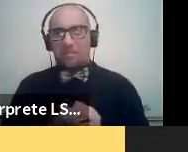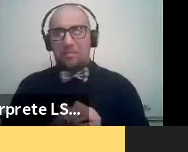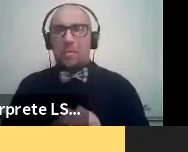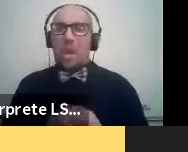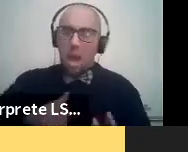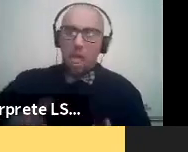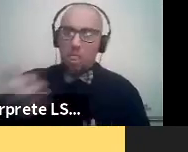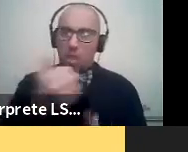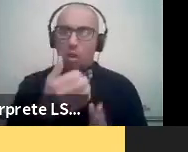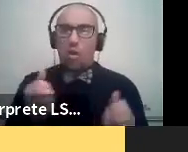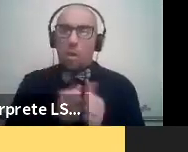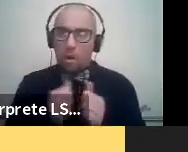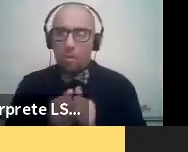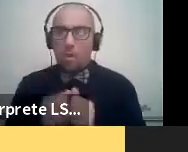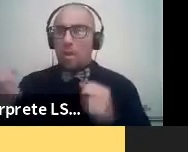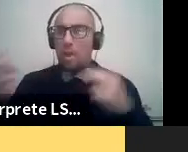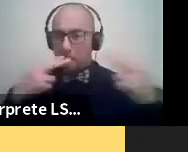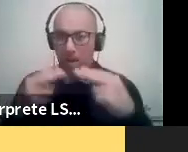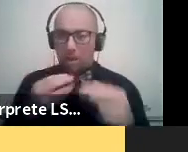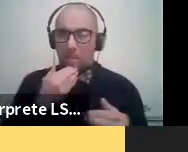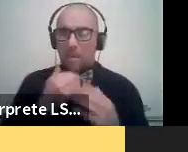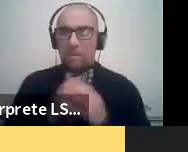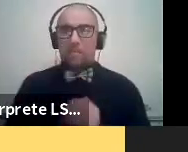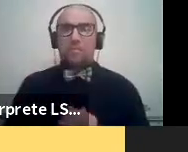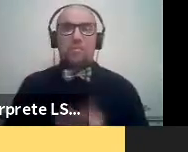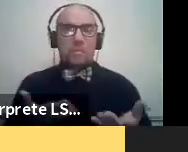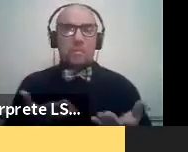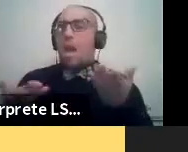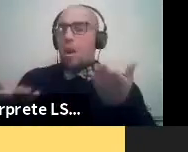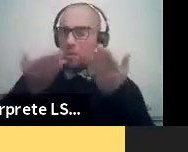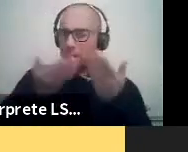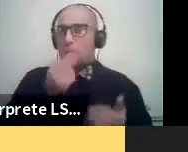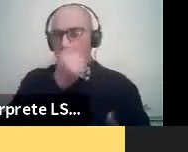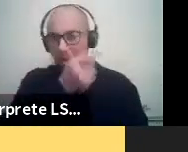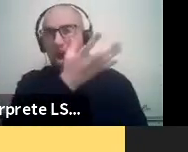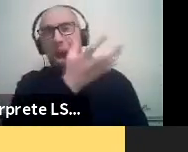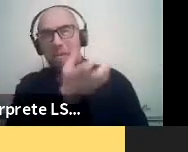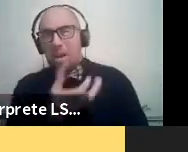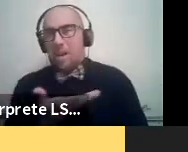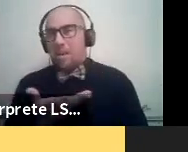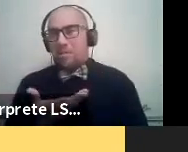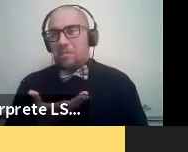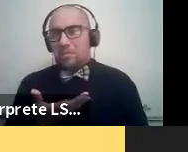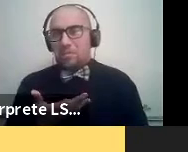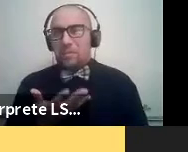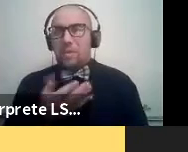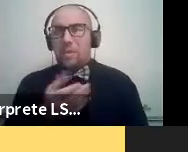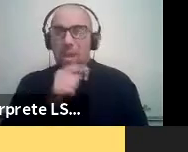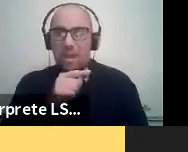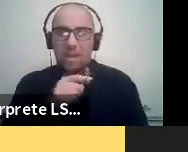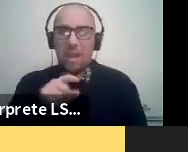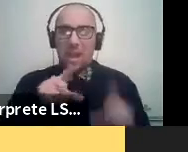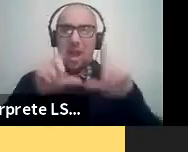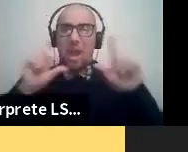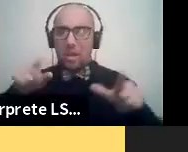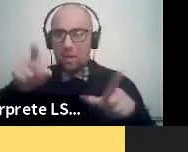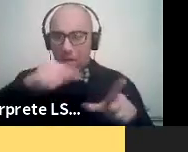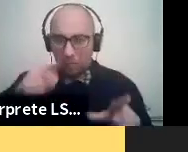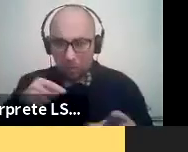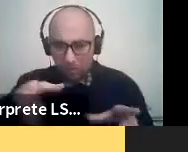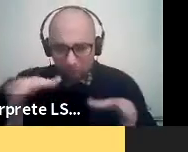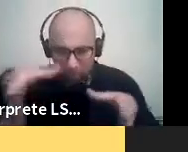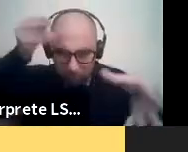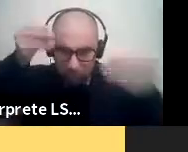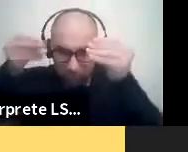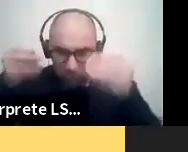el haber compartido con nosotros y los invitamos particularmente a través de este escritorio a apropiarse de